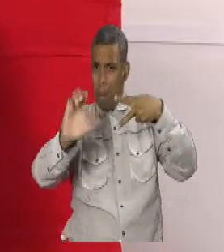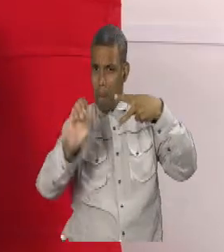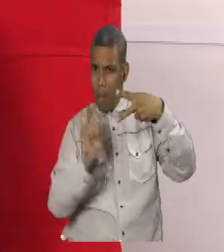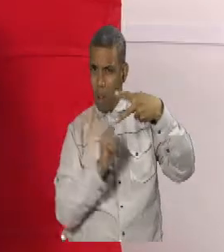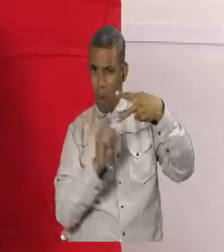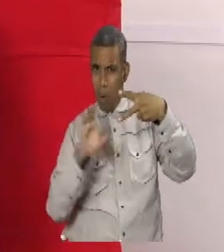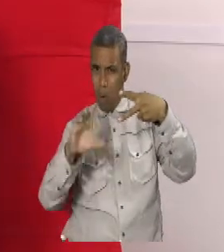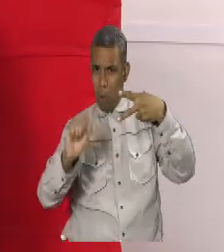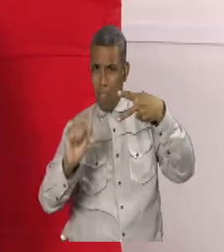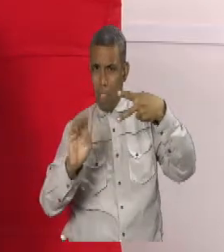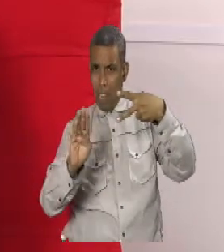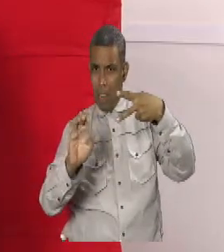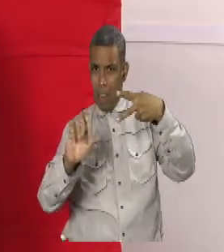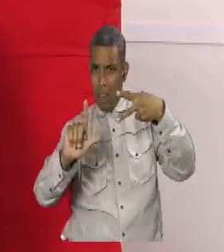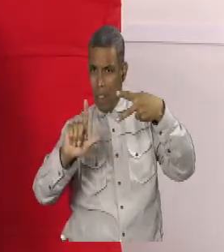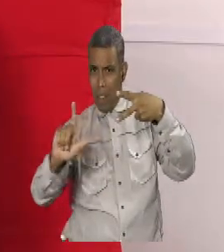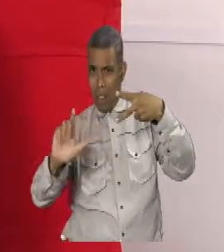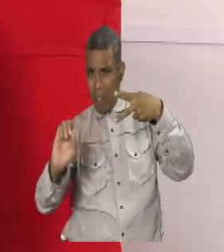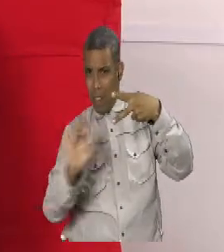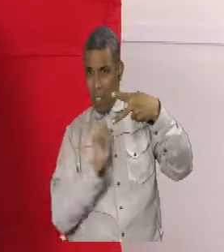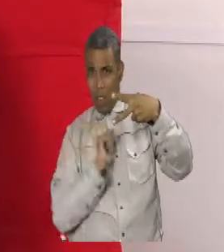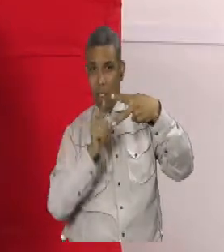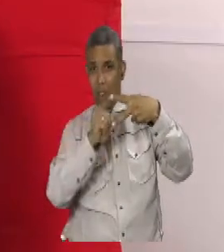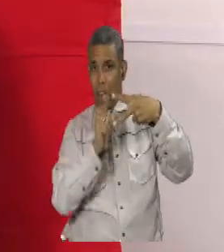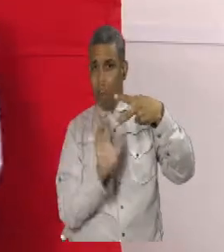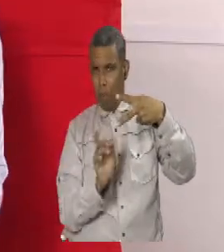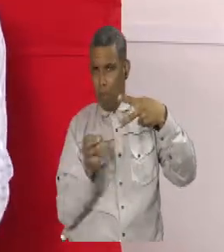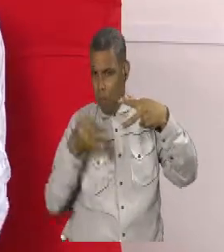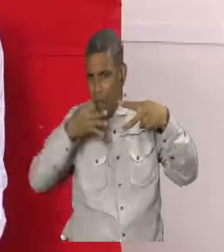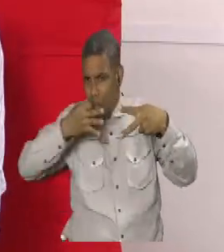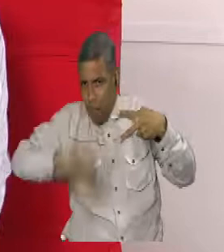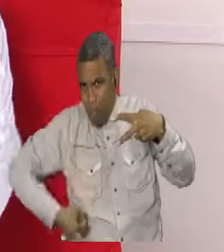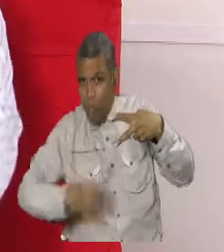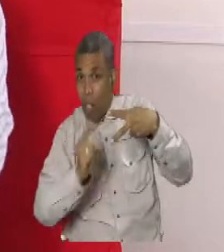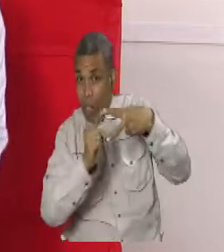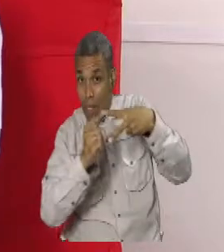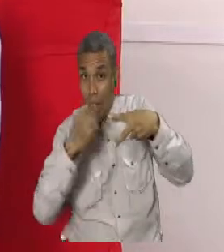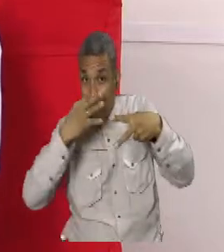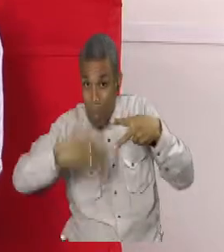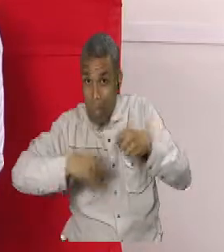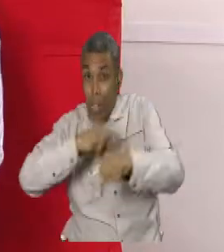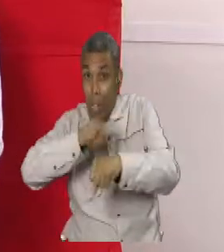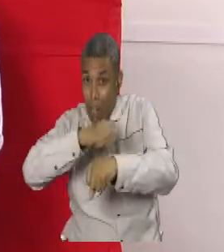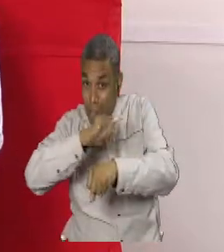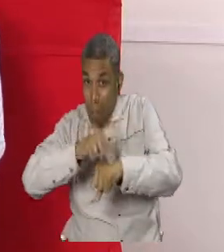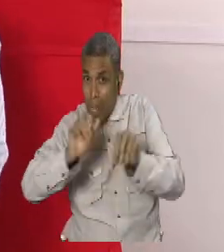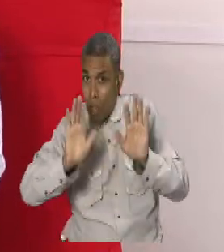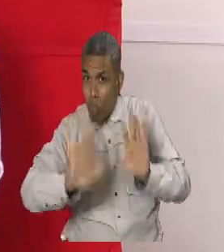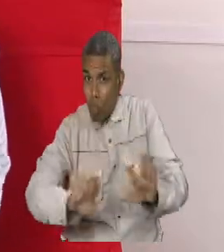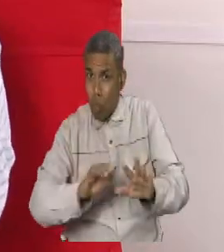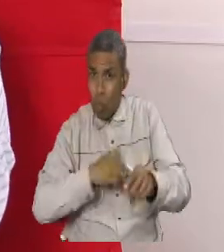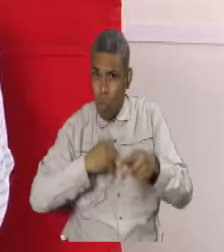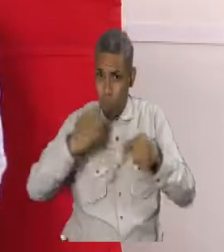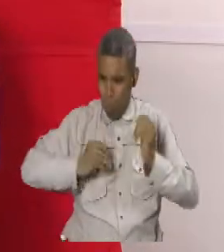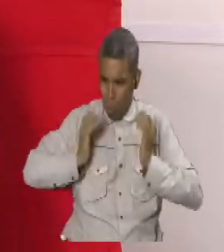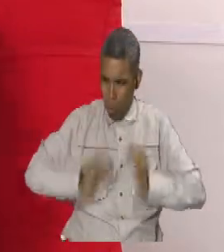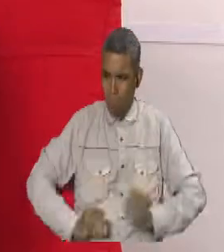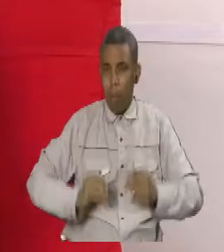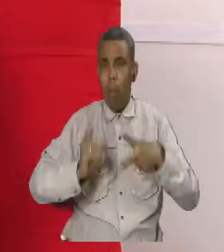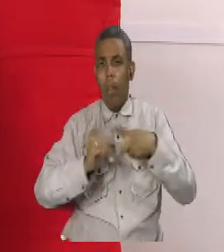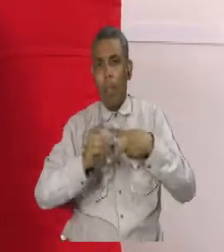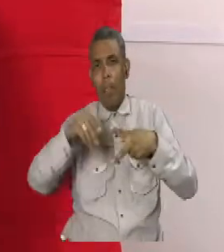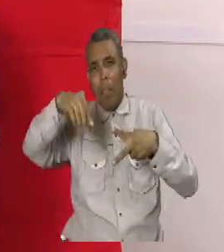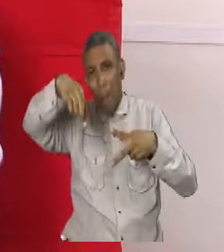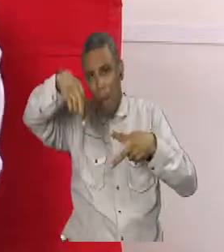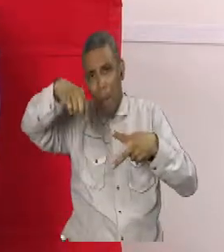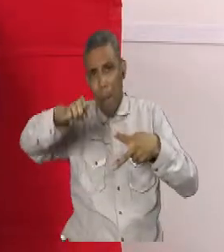término científico es pelo. Si tú quieres decirle cabello, no tiene, pero ninguno de los dos o es más culto o está, debe ser en el